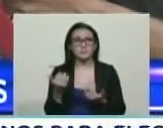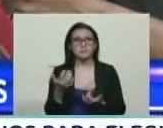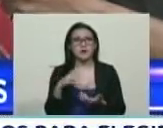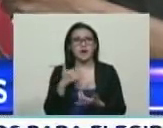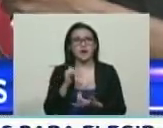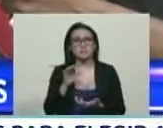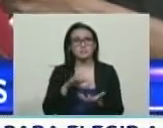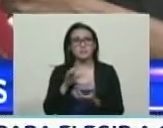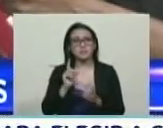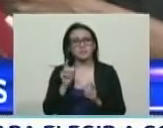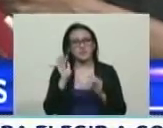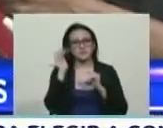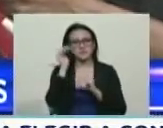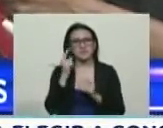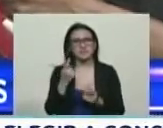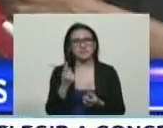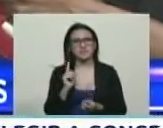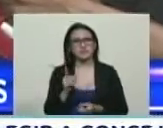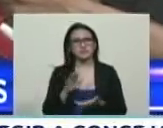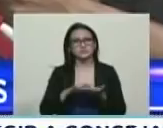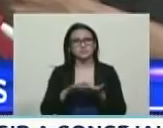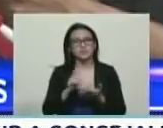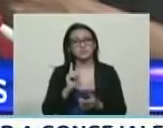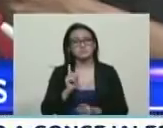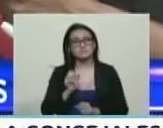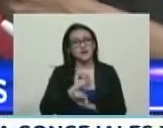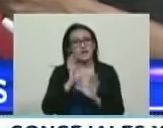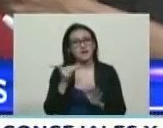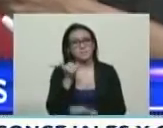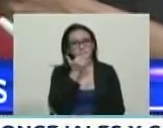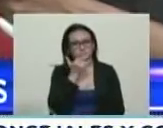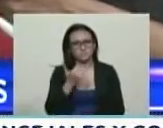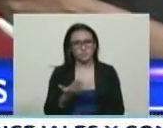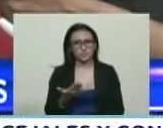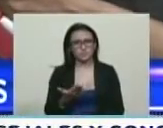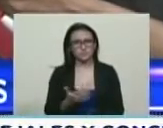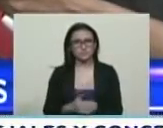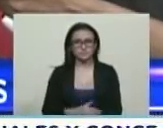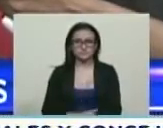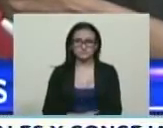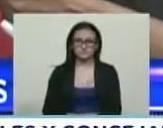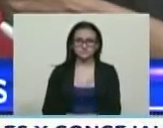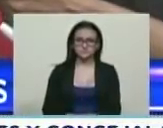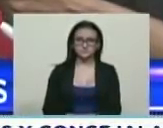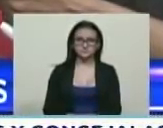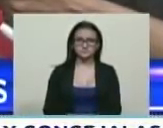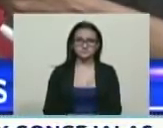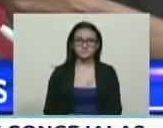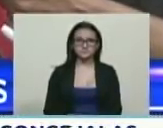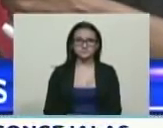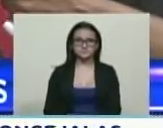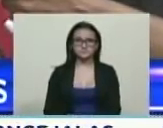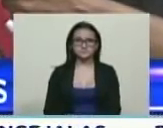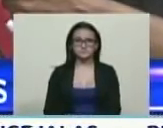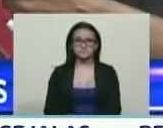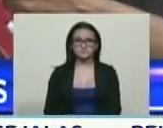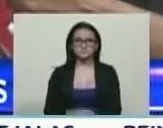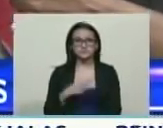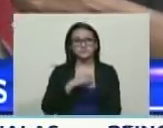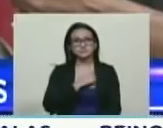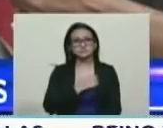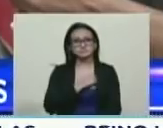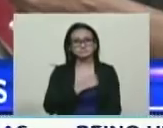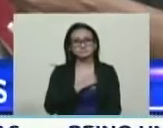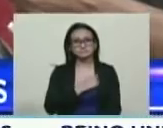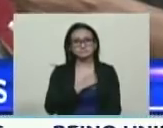que debe atenderse y debe solucionarse y debe aclararse además qué fue lo que ocurrió. ¿Qué fue lo que ocurrió? Nosotros lamentamos muchísimo